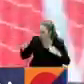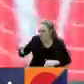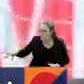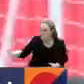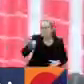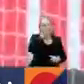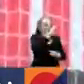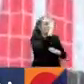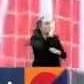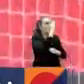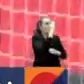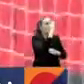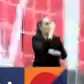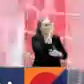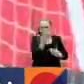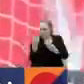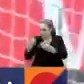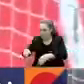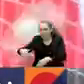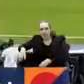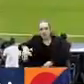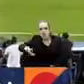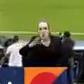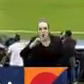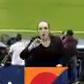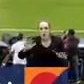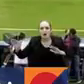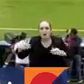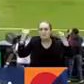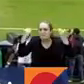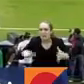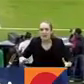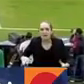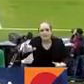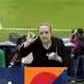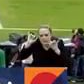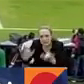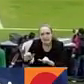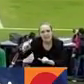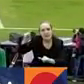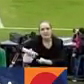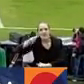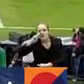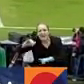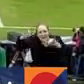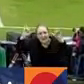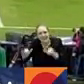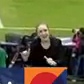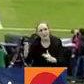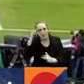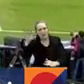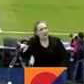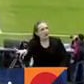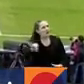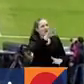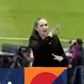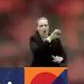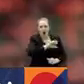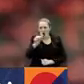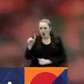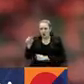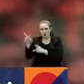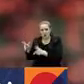llamado de Reinaldo Rueda a Aldair Quintana, pues es que para muchos el portero es fundamental en el arco paisa y no confían del todo en el arquero